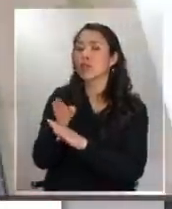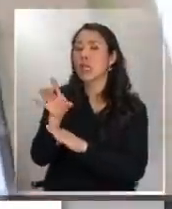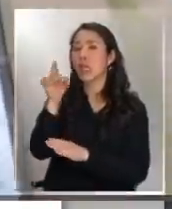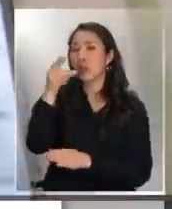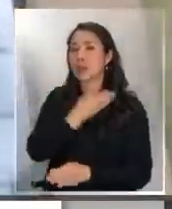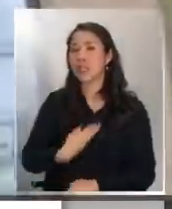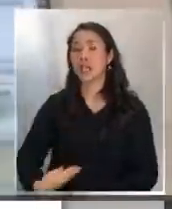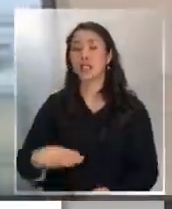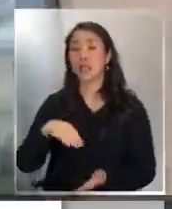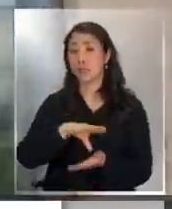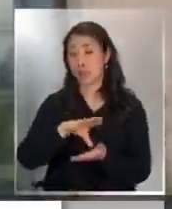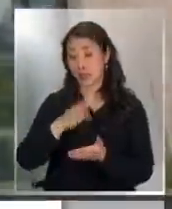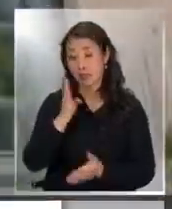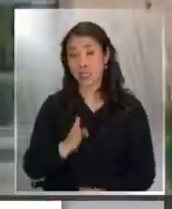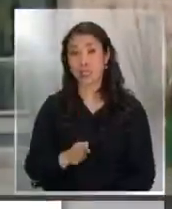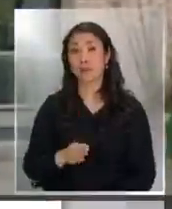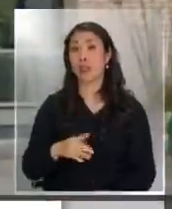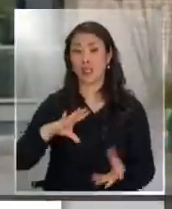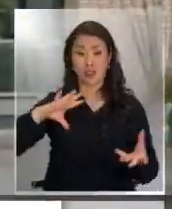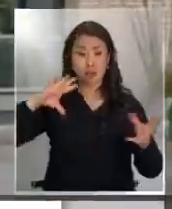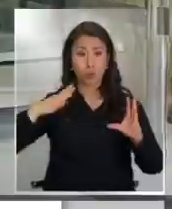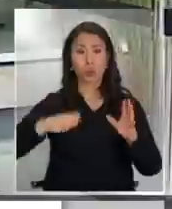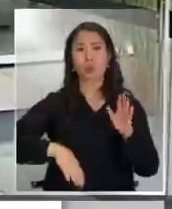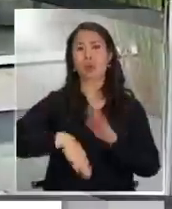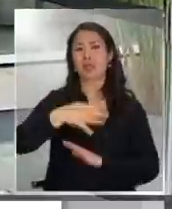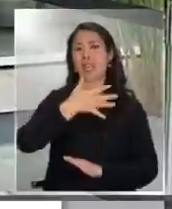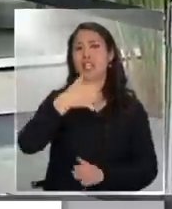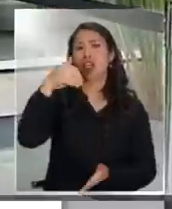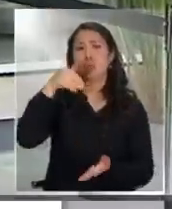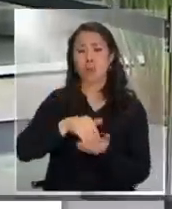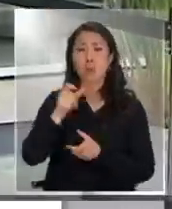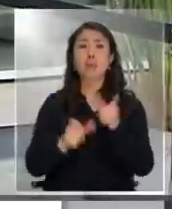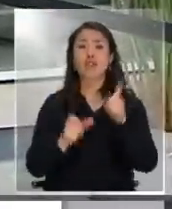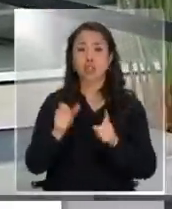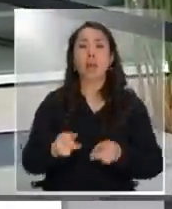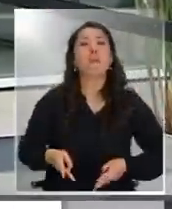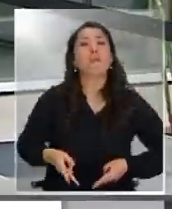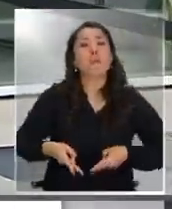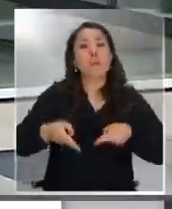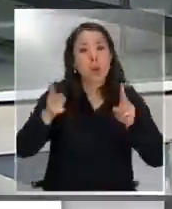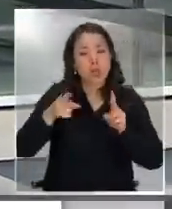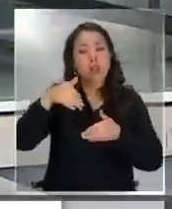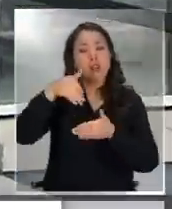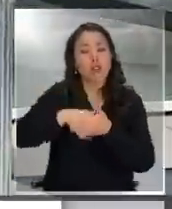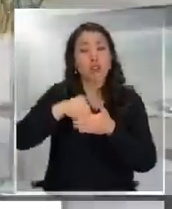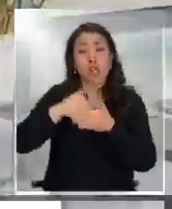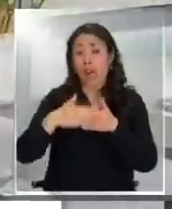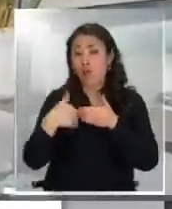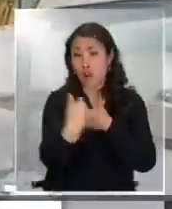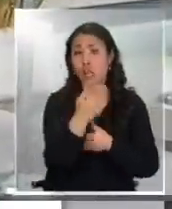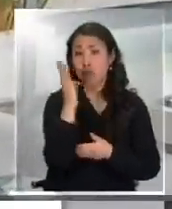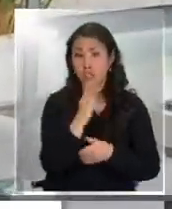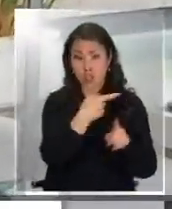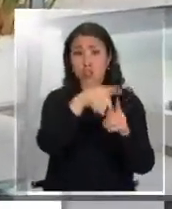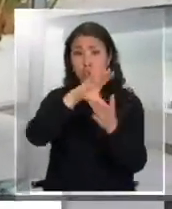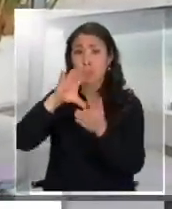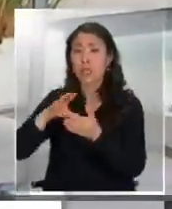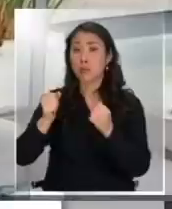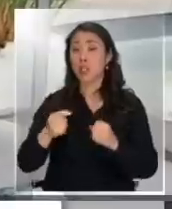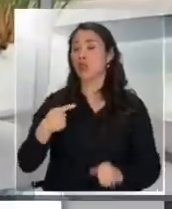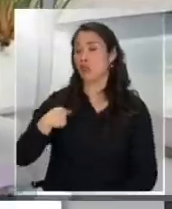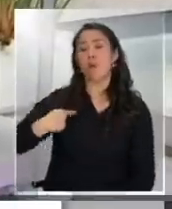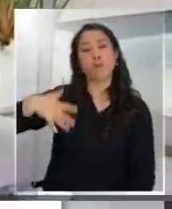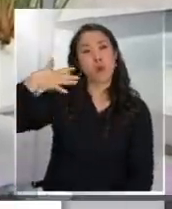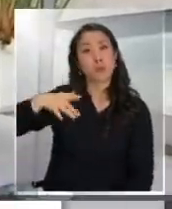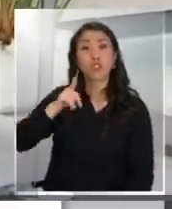En todo el mundo son más de 500.000 los brasileños habilitados para votar fuera de sus fronteras. Extrema importancia. Yo